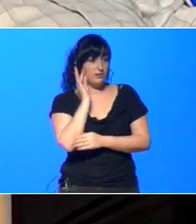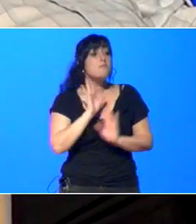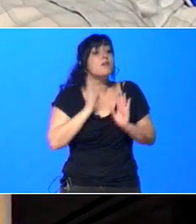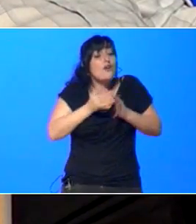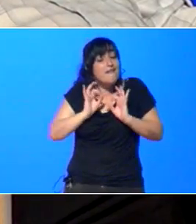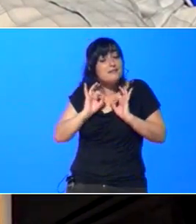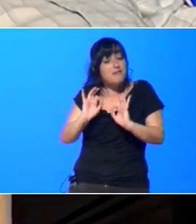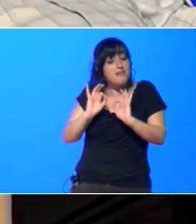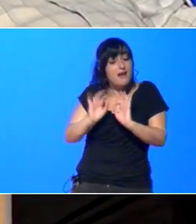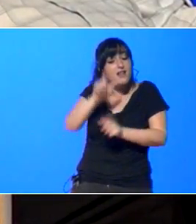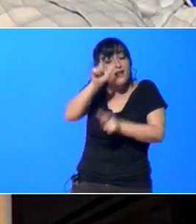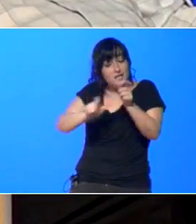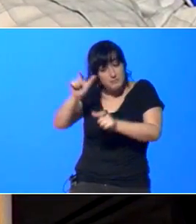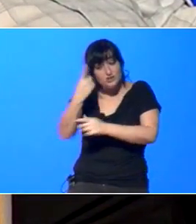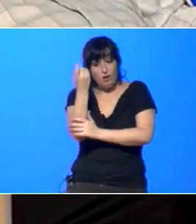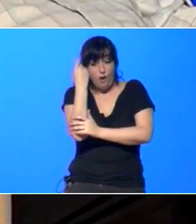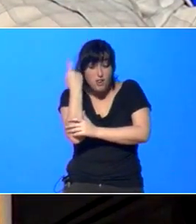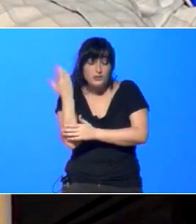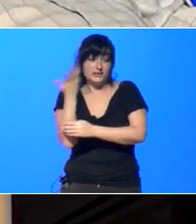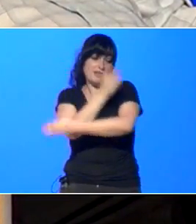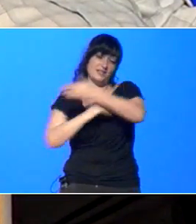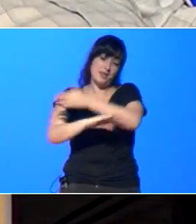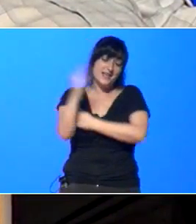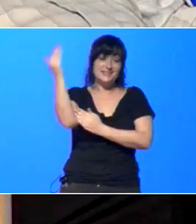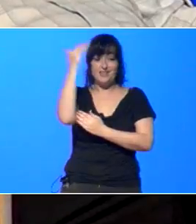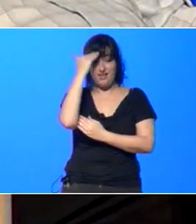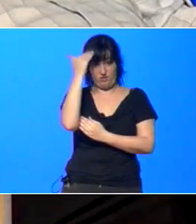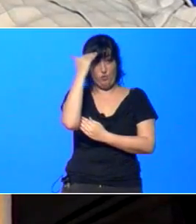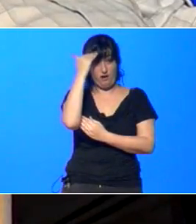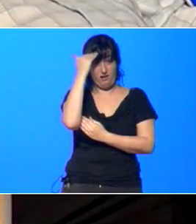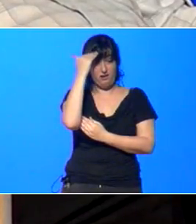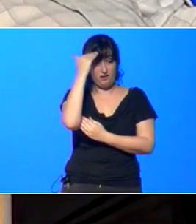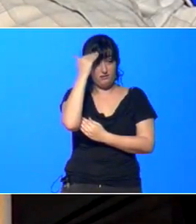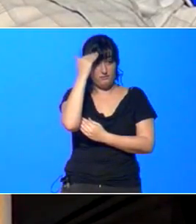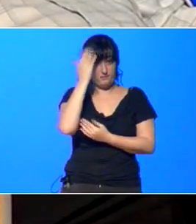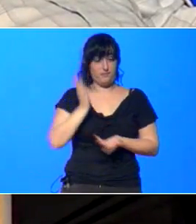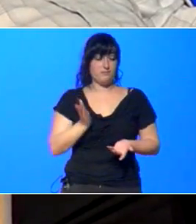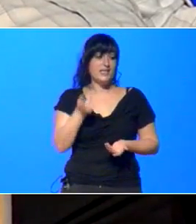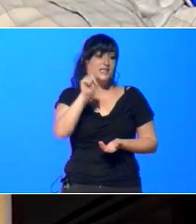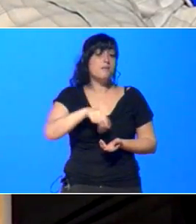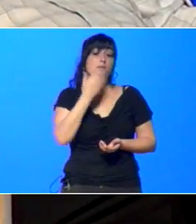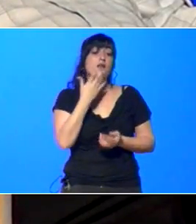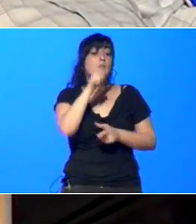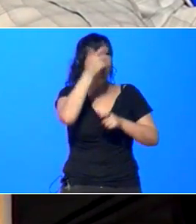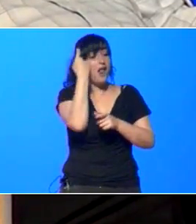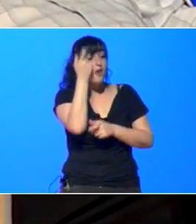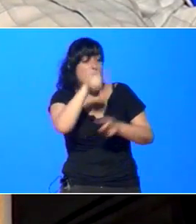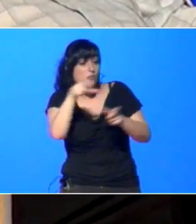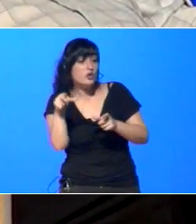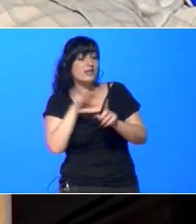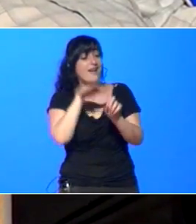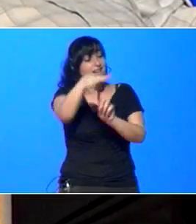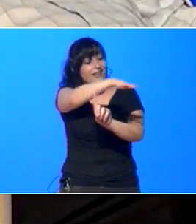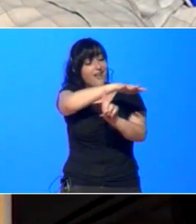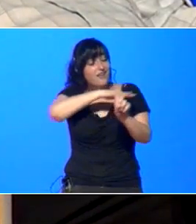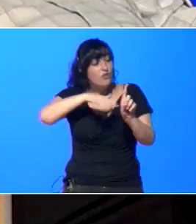alumnado que tiene discapacidad intelectual y fundamentalmente para el alumnado que está en entornos, como ha dicho Rafa, en entornos